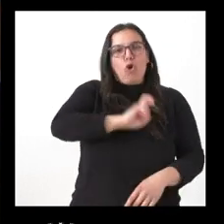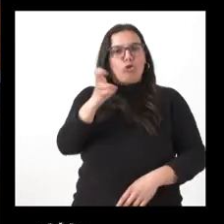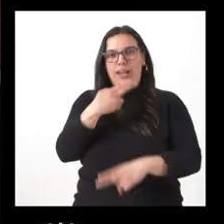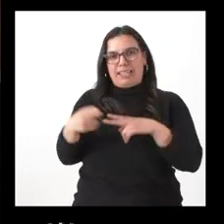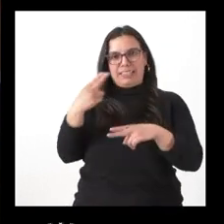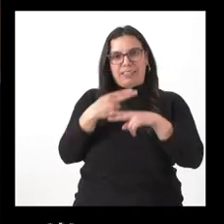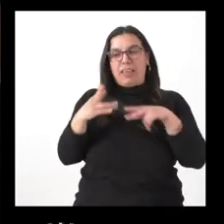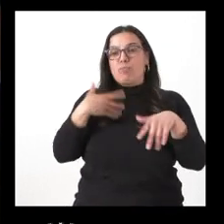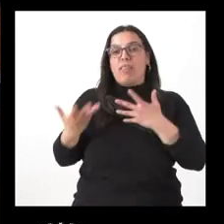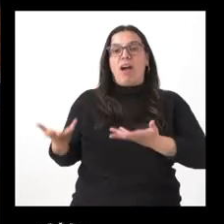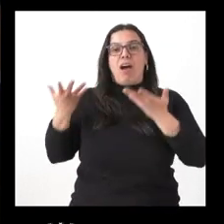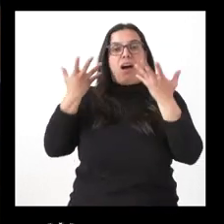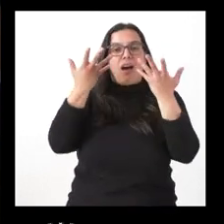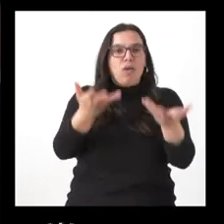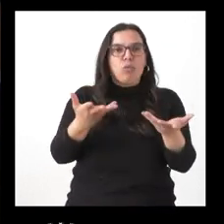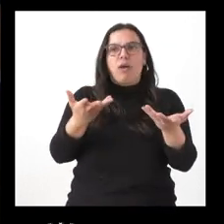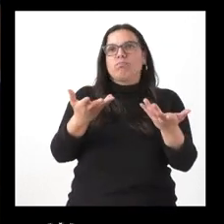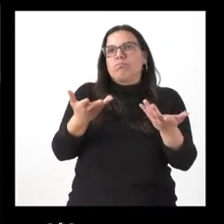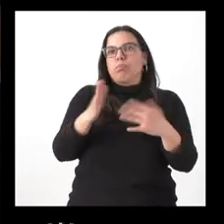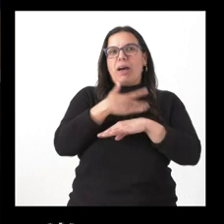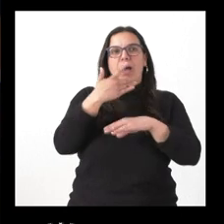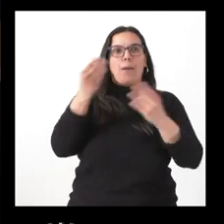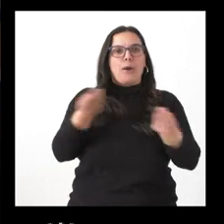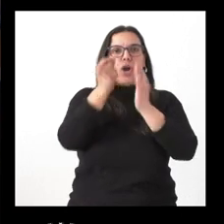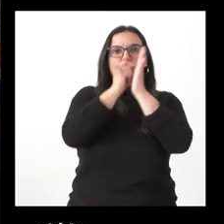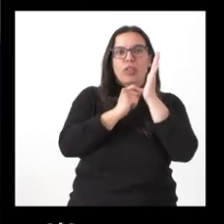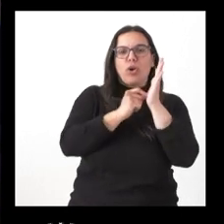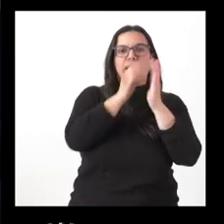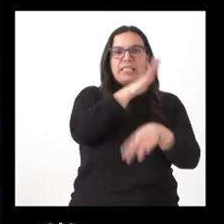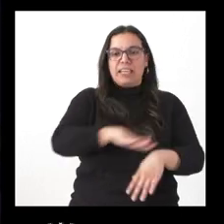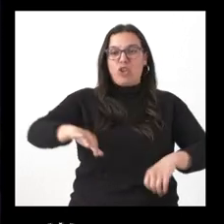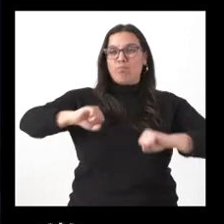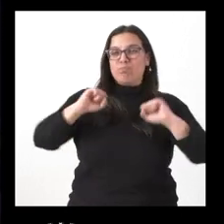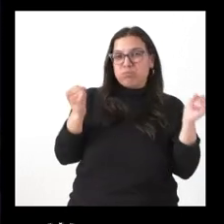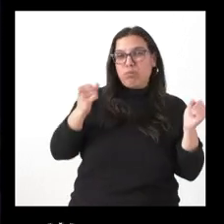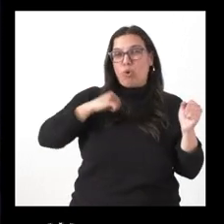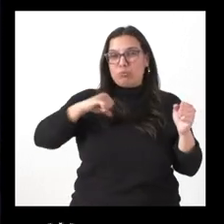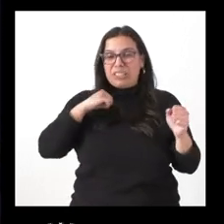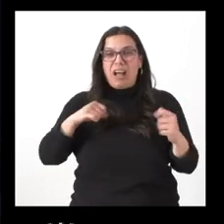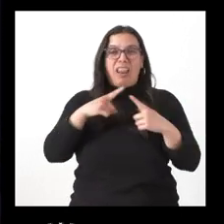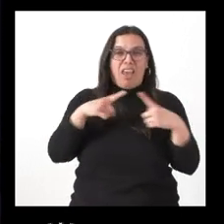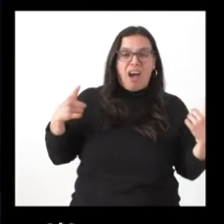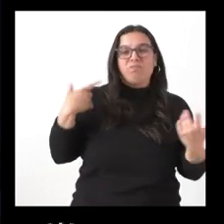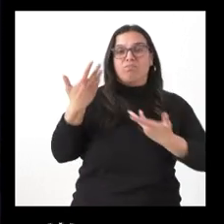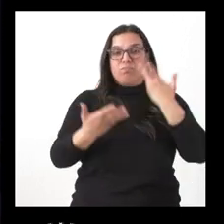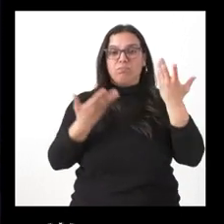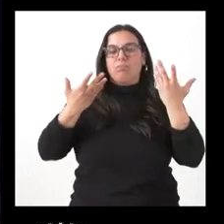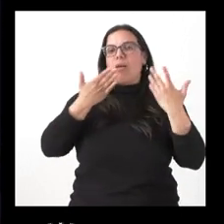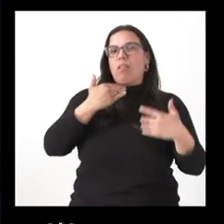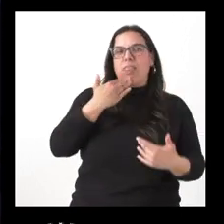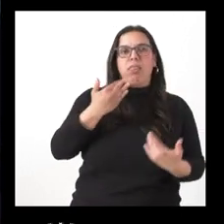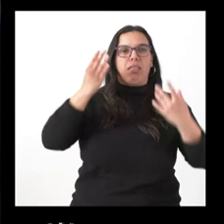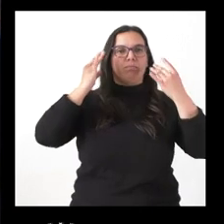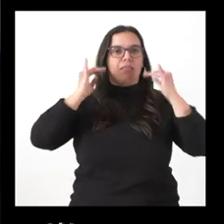alguna medida tener que ver pues con las condiciones de los niños que allí están en el ámbito digamos lúdico en